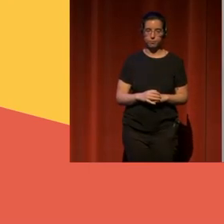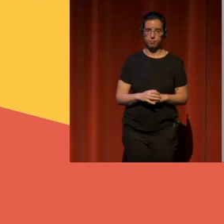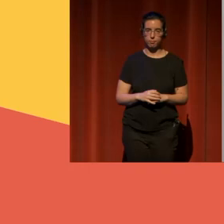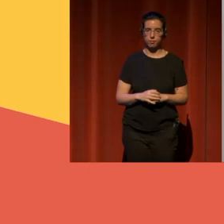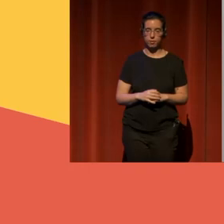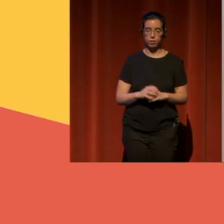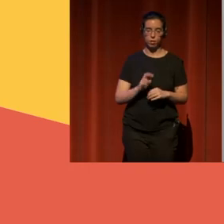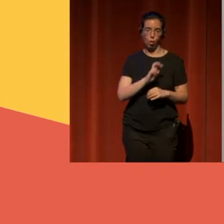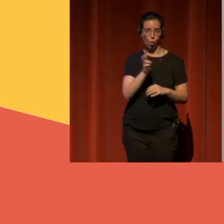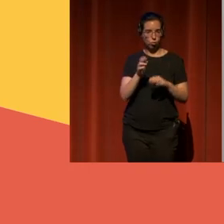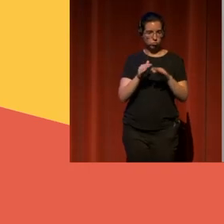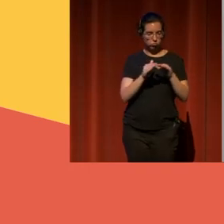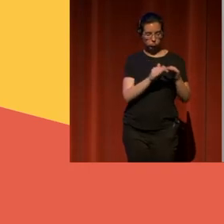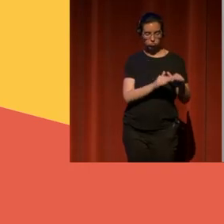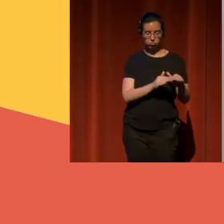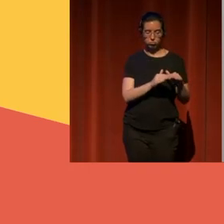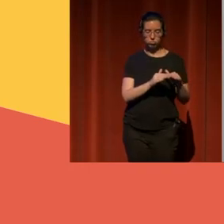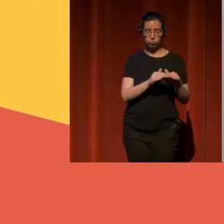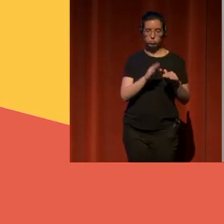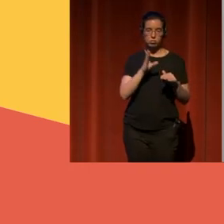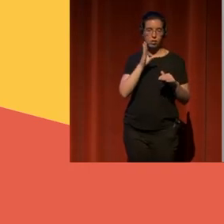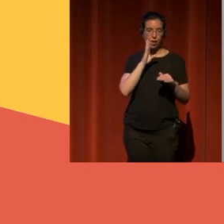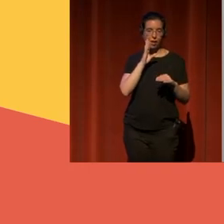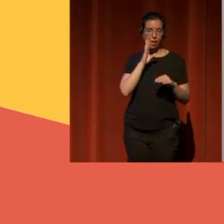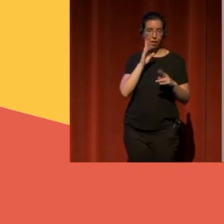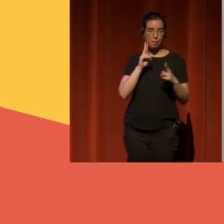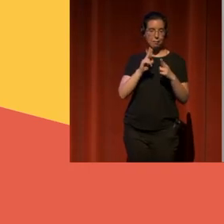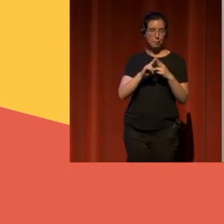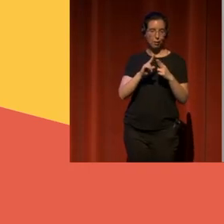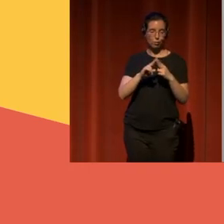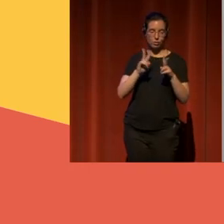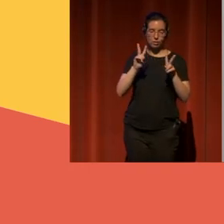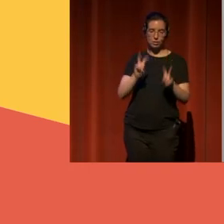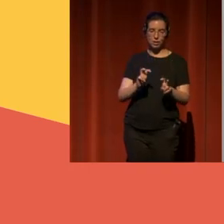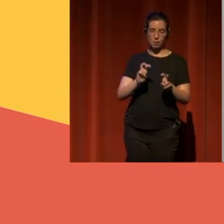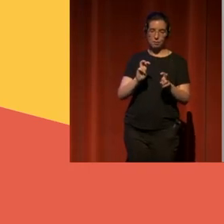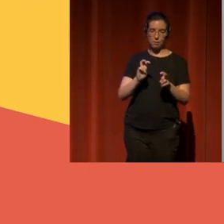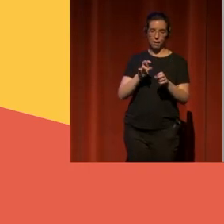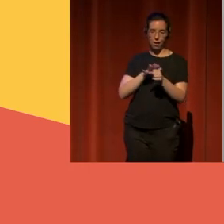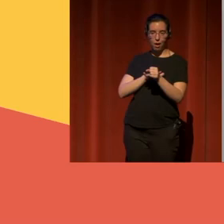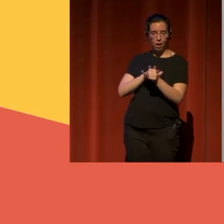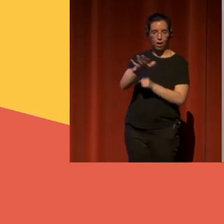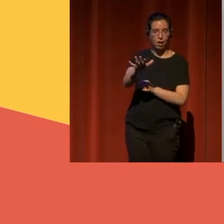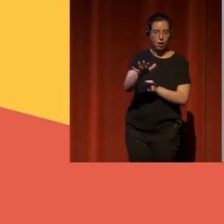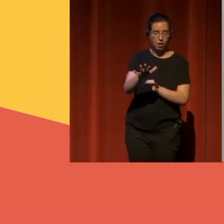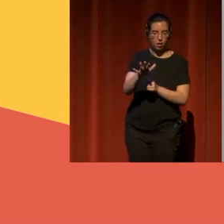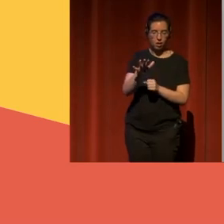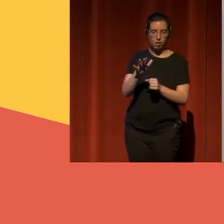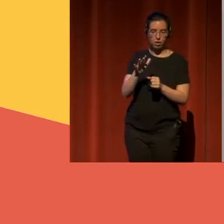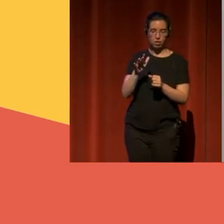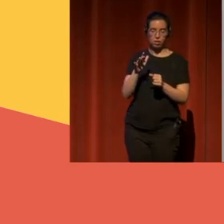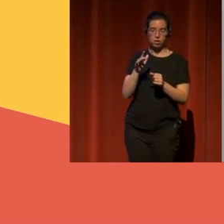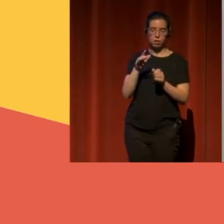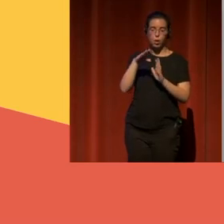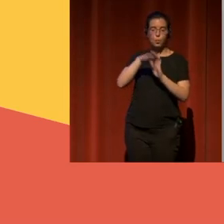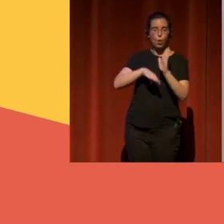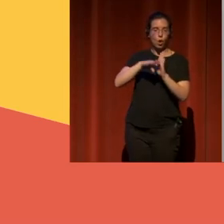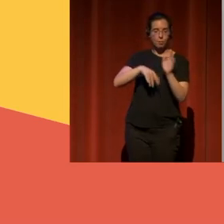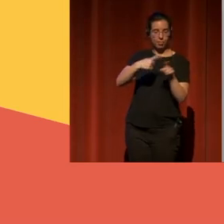Por otra parte, para responder a la pregunta sobre el alcance e impacto de los laboratorios ciudadanos bibliotecarios, se analizan varios